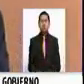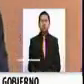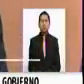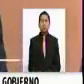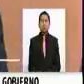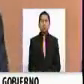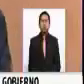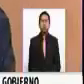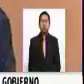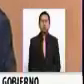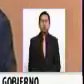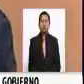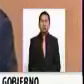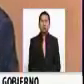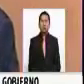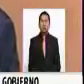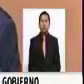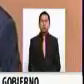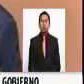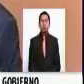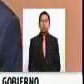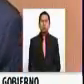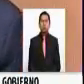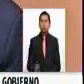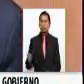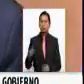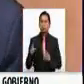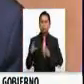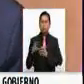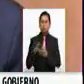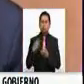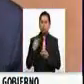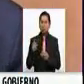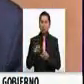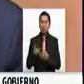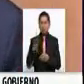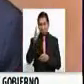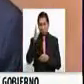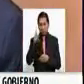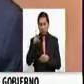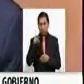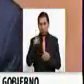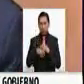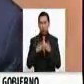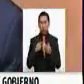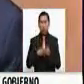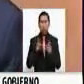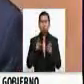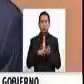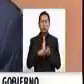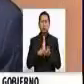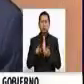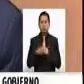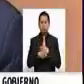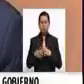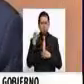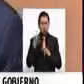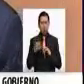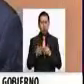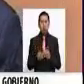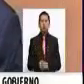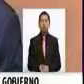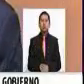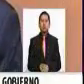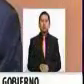de inseguridad donde un padre por defender a su hija del paro y lo mataron quisieron robarles solamente el celular y